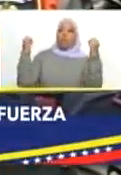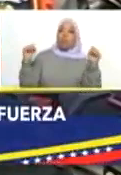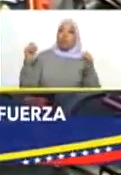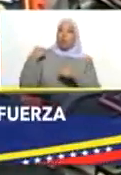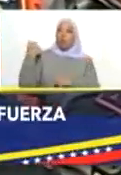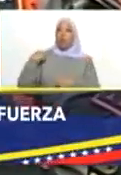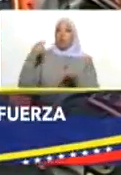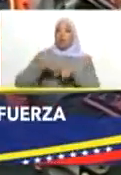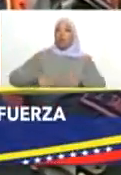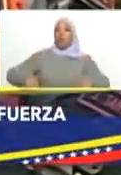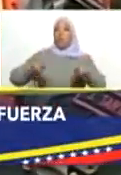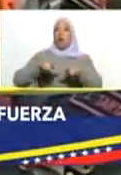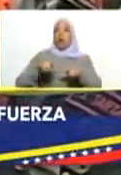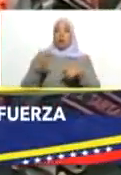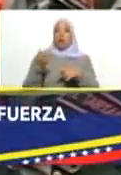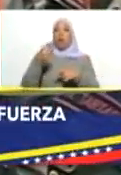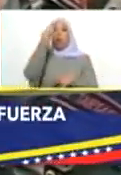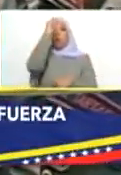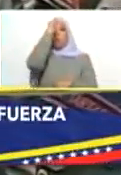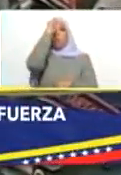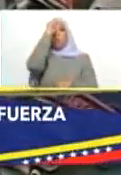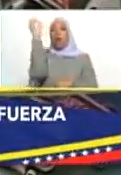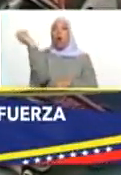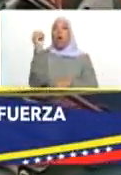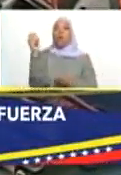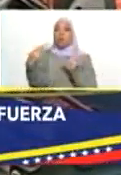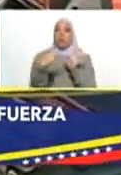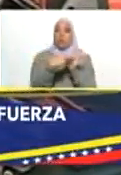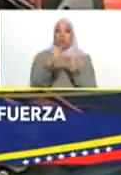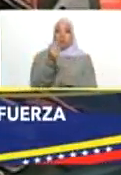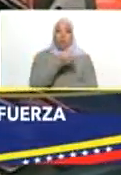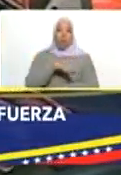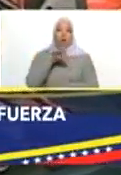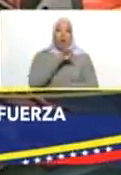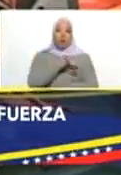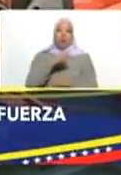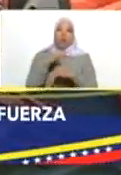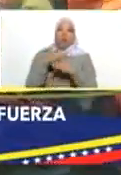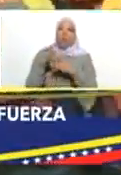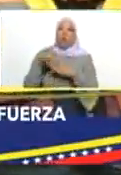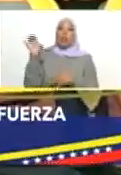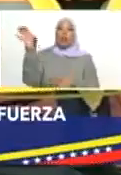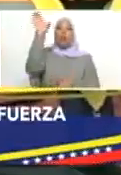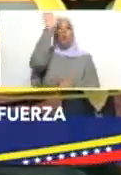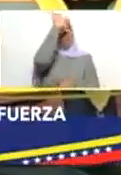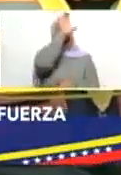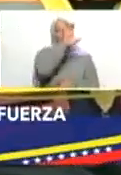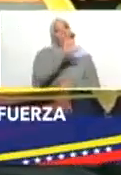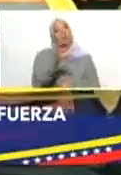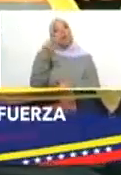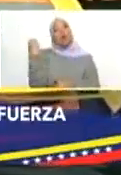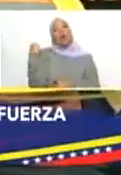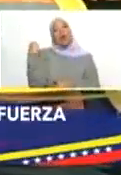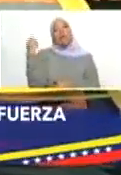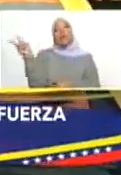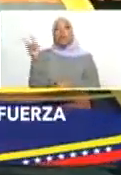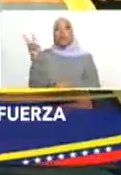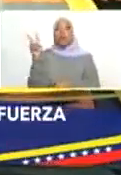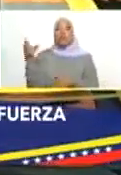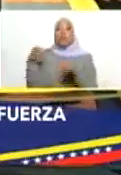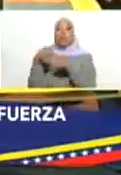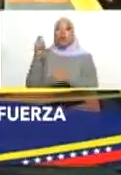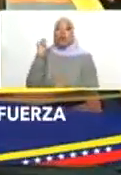cualquier lugar, llámese Turquía, Siria, Chile o cualquier lugar del mundo que llame a la fuerza humanitaria de tarea